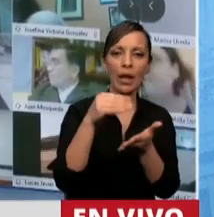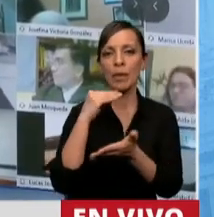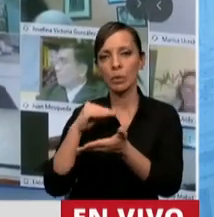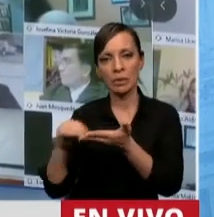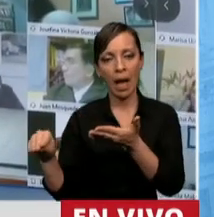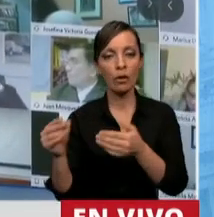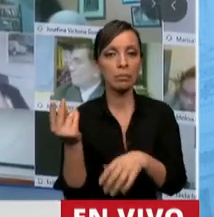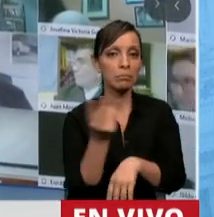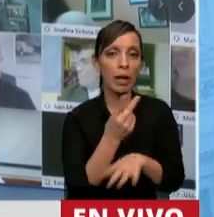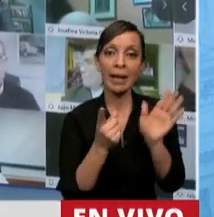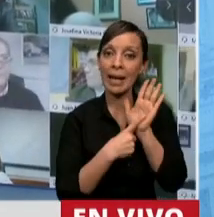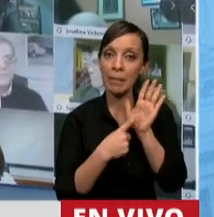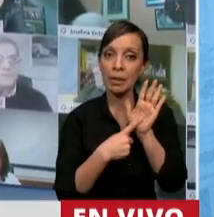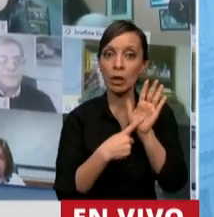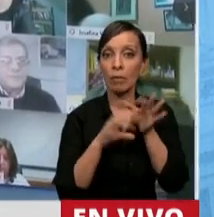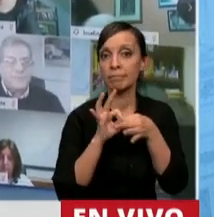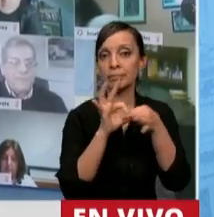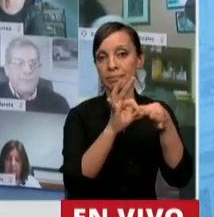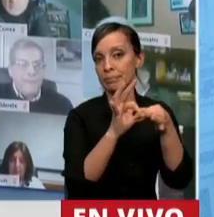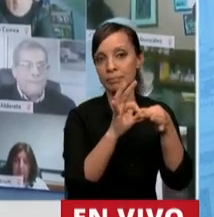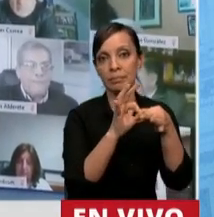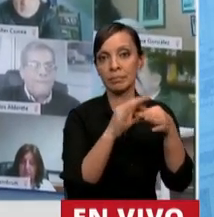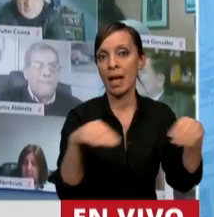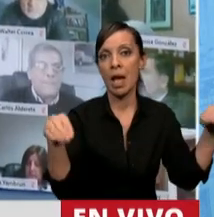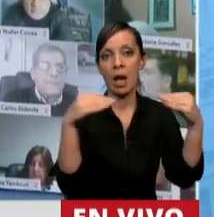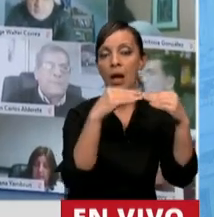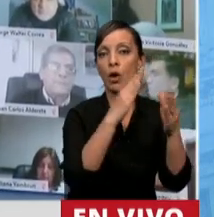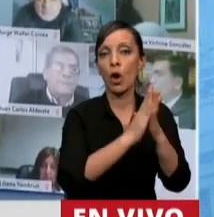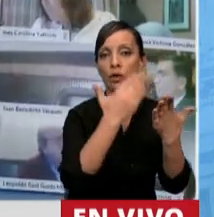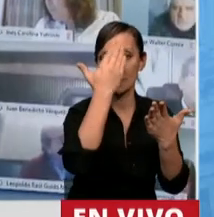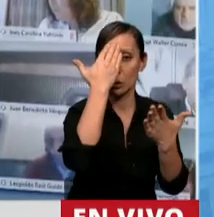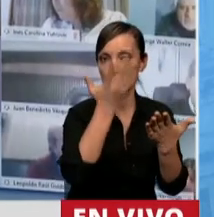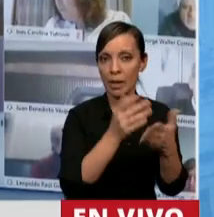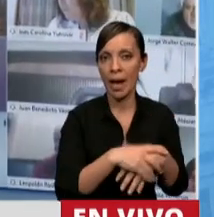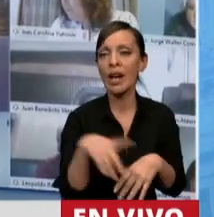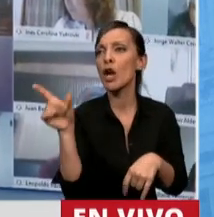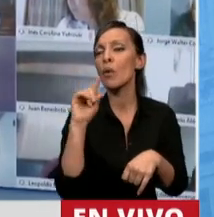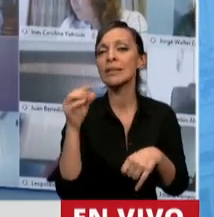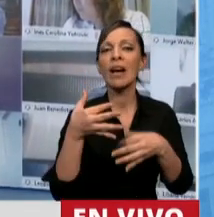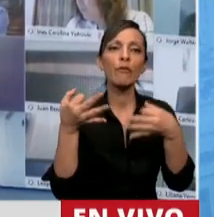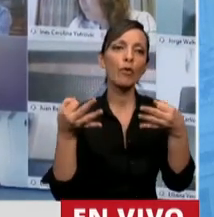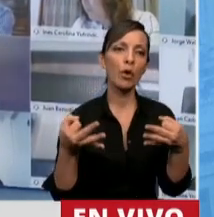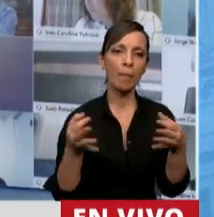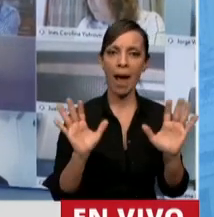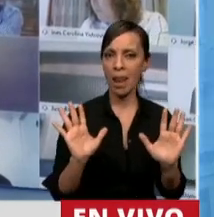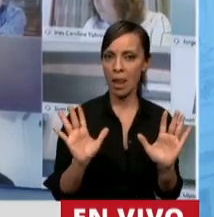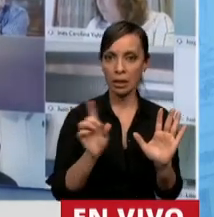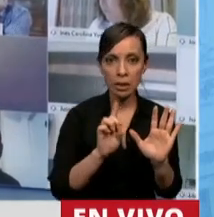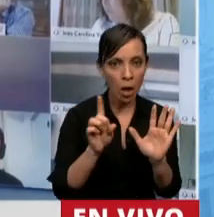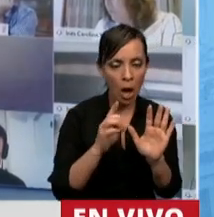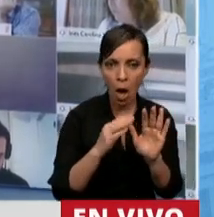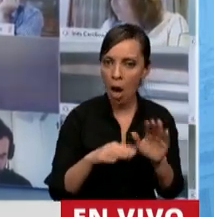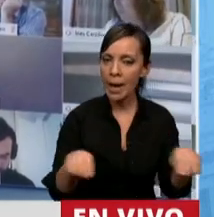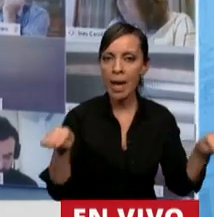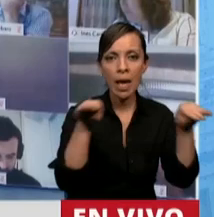jerarquía constitucional, no me voy a cansar de decirlo acá, no es una formalidad, no es una regla burguesa, no